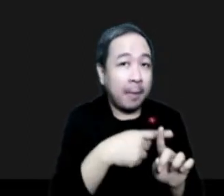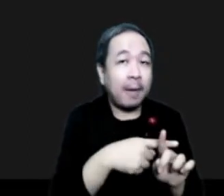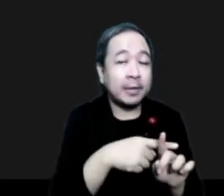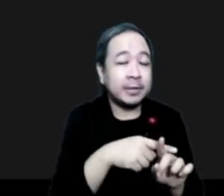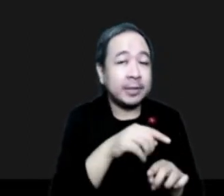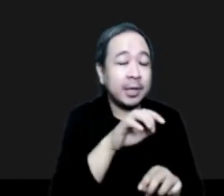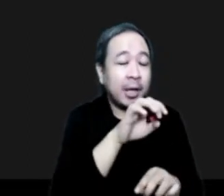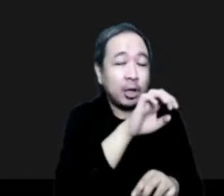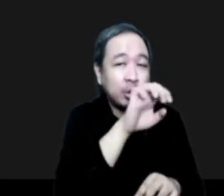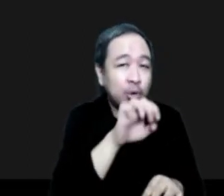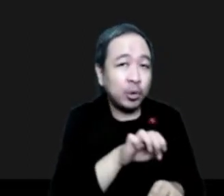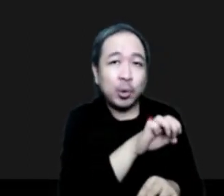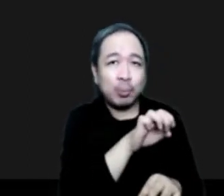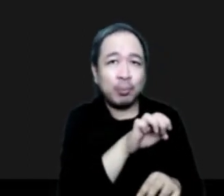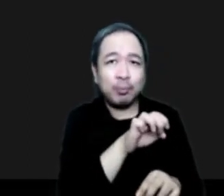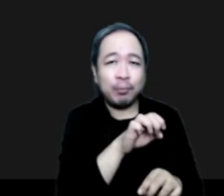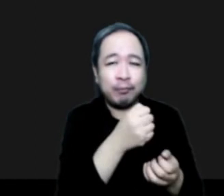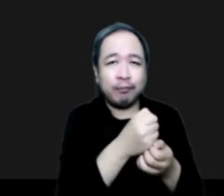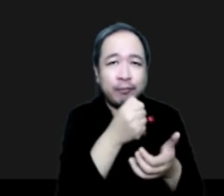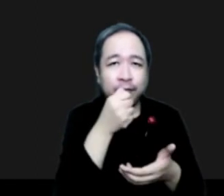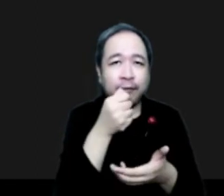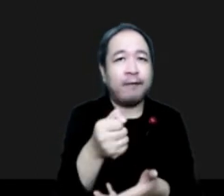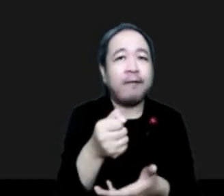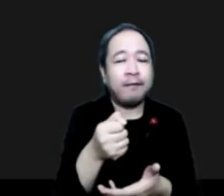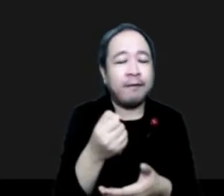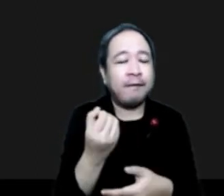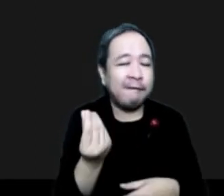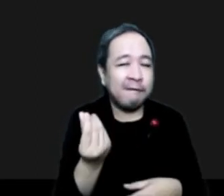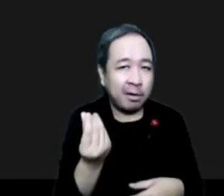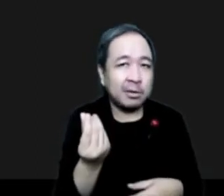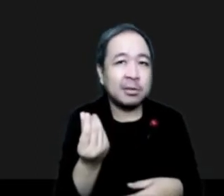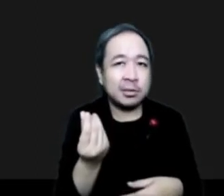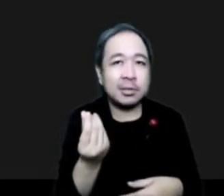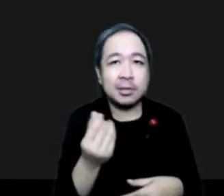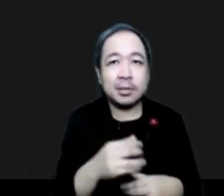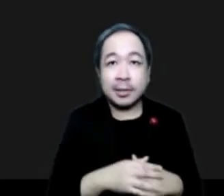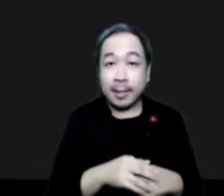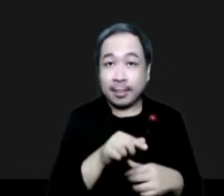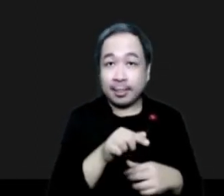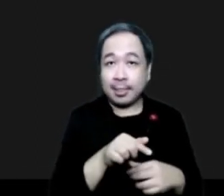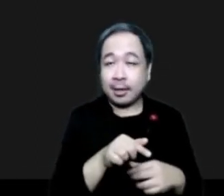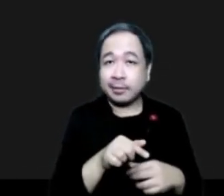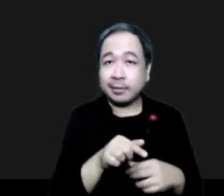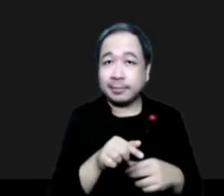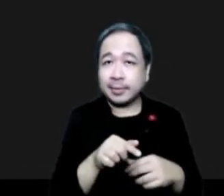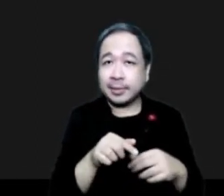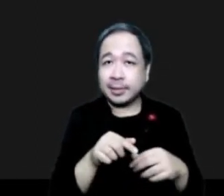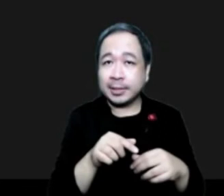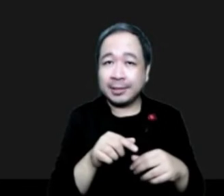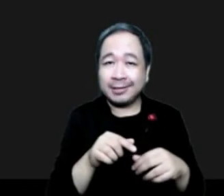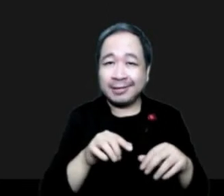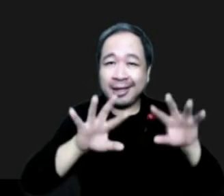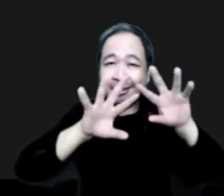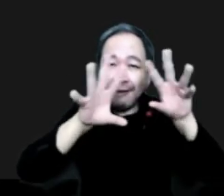integrado con todos los otros elementos que utilizan los